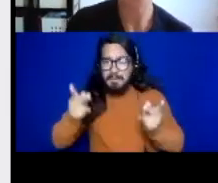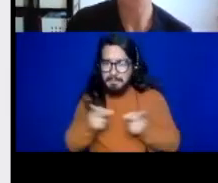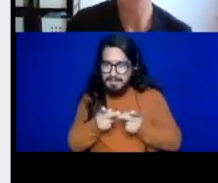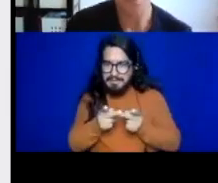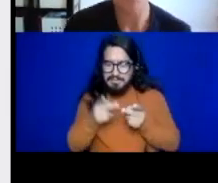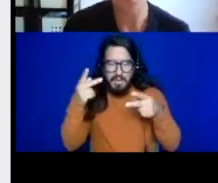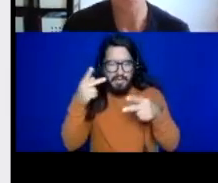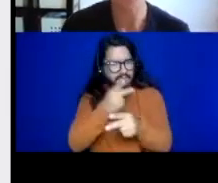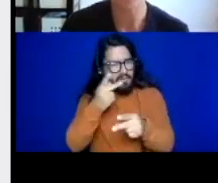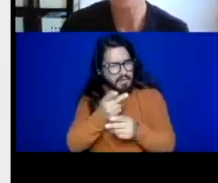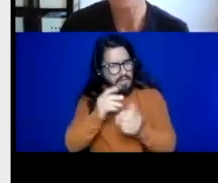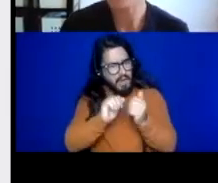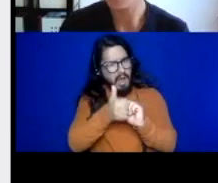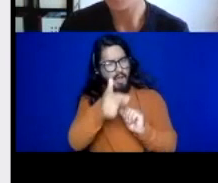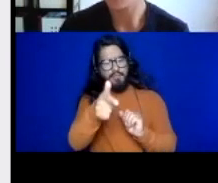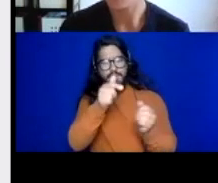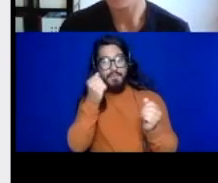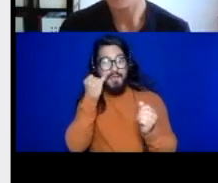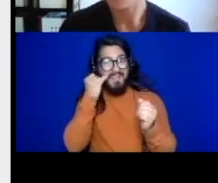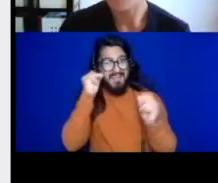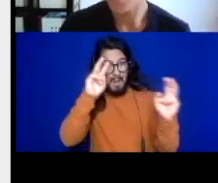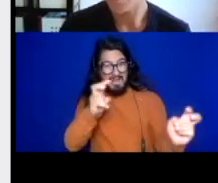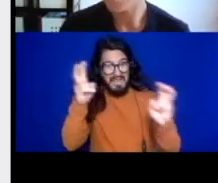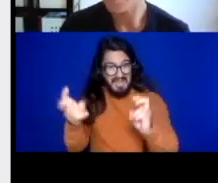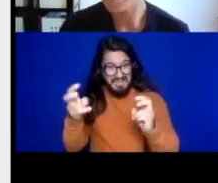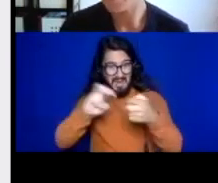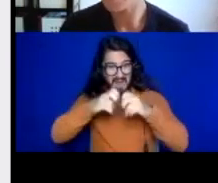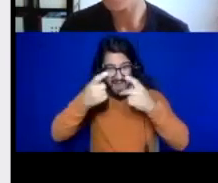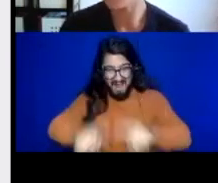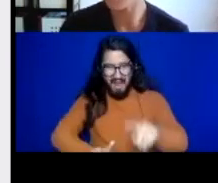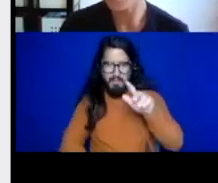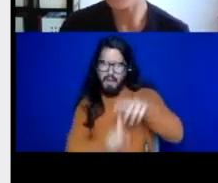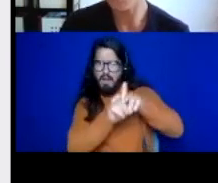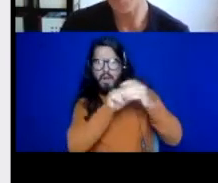cómo ustedes van a abordar estos temas cuando surjan,